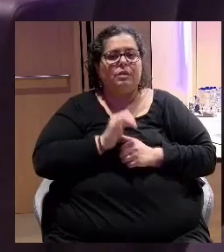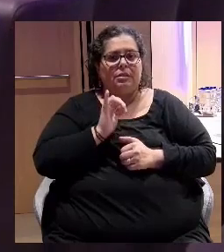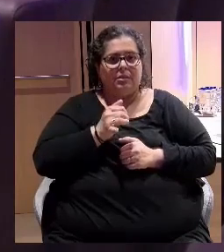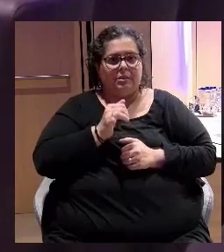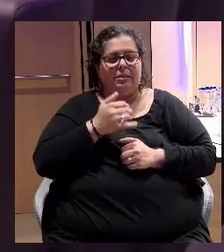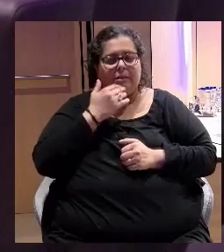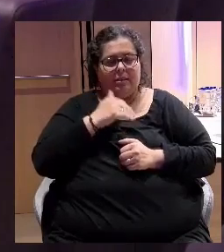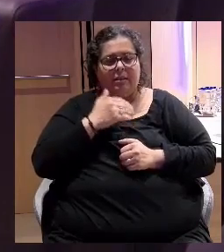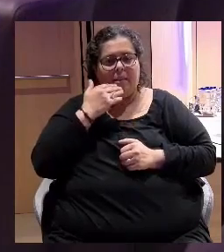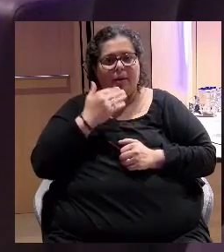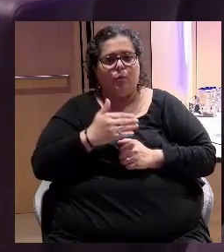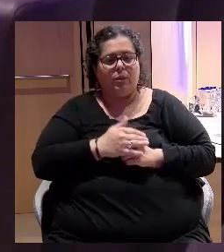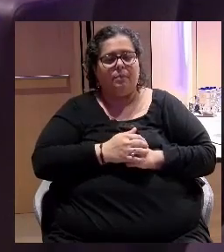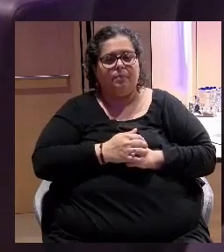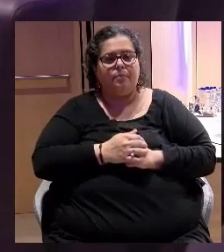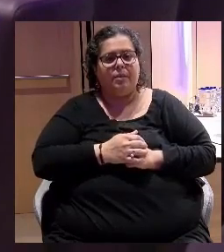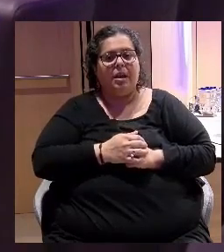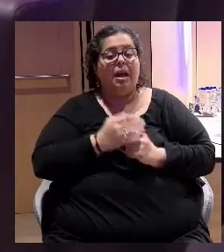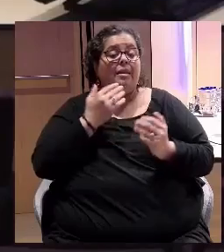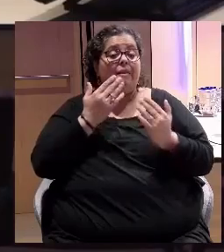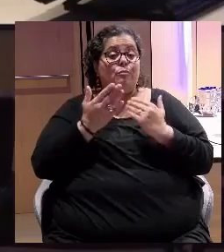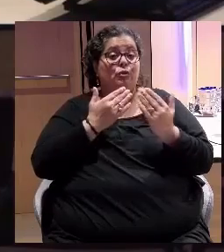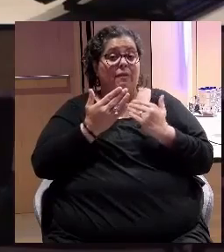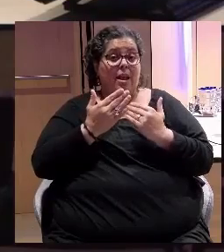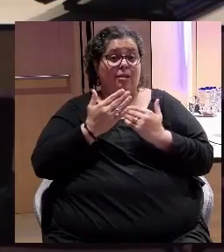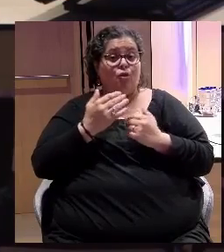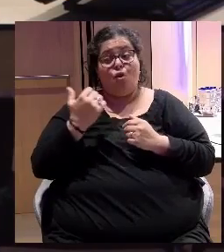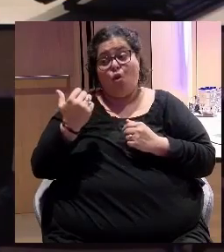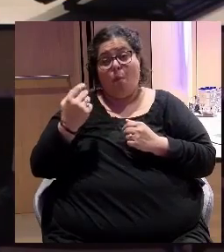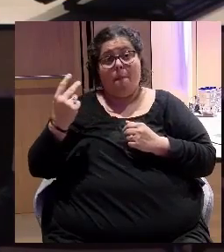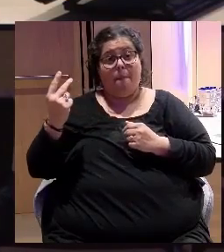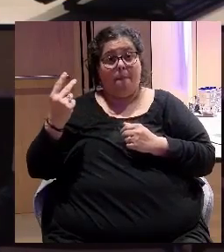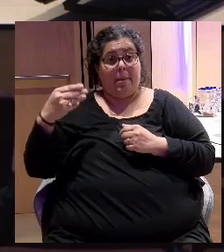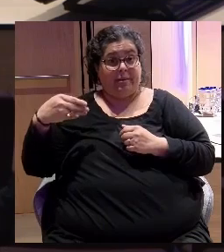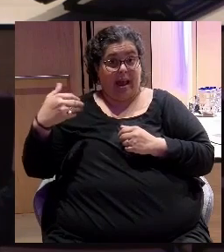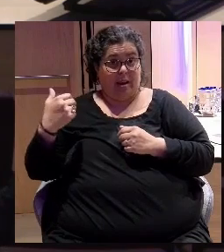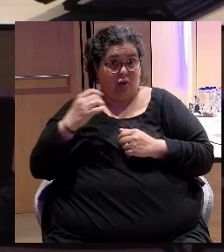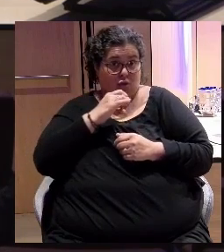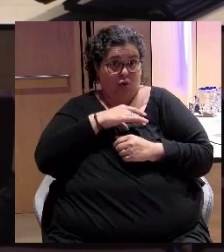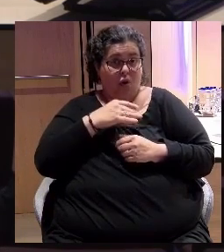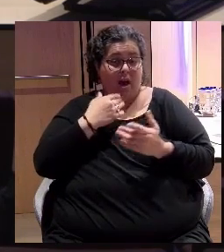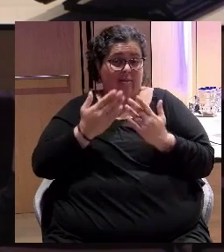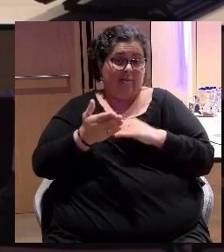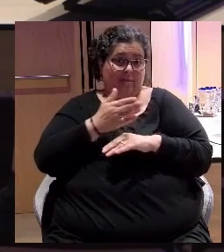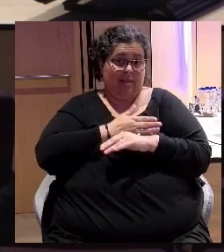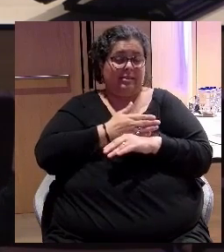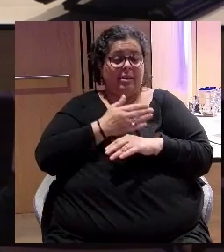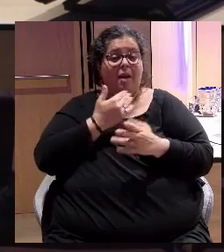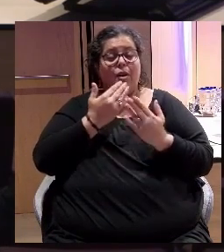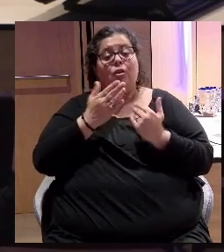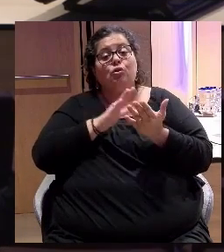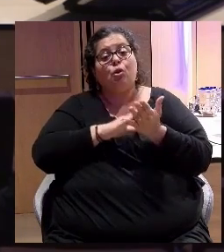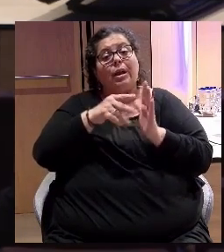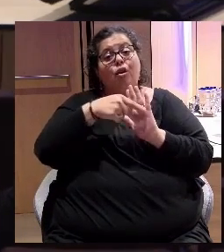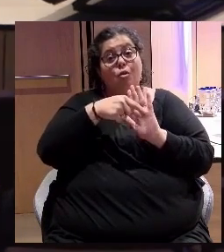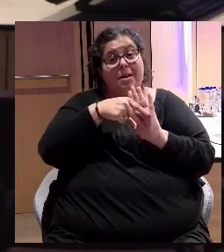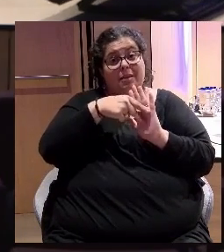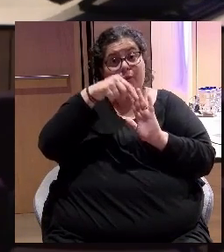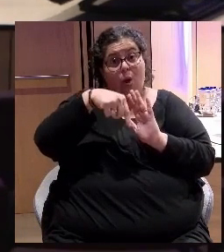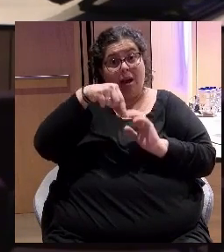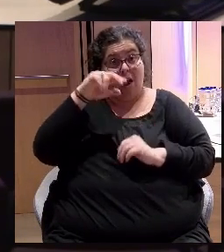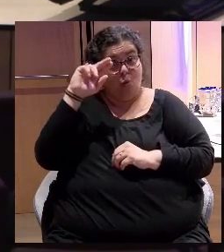bien en la pregunta. Conversábamos algo con Bernardo antes de comenzar el panel. A nivel normativo en Uruguay